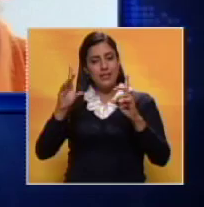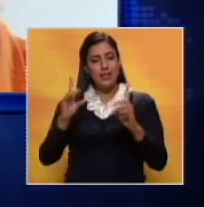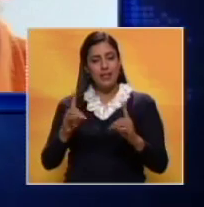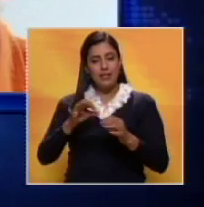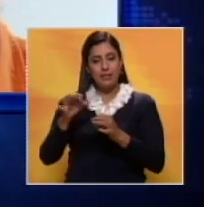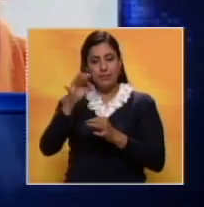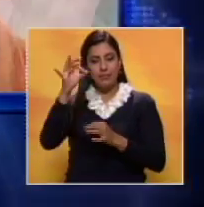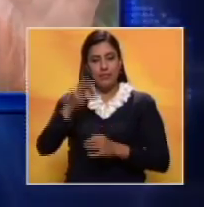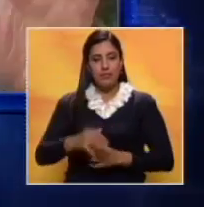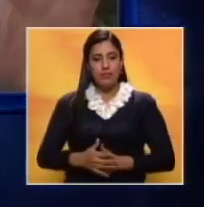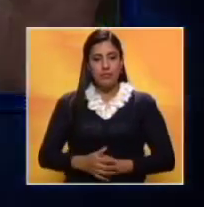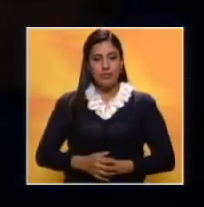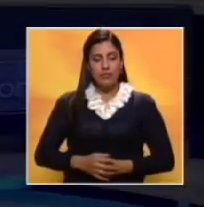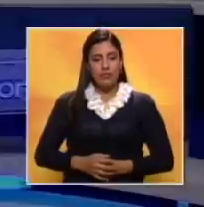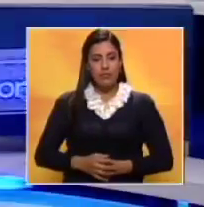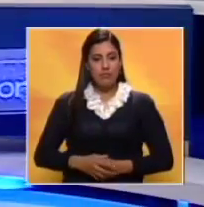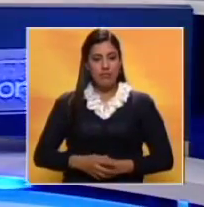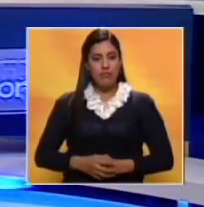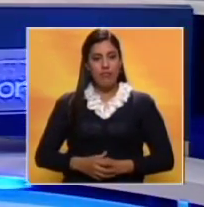su alma.